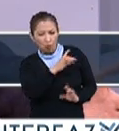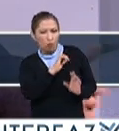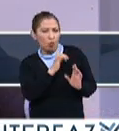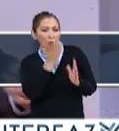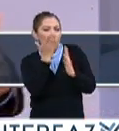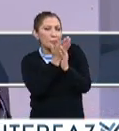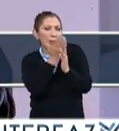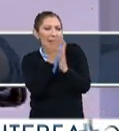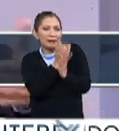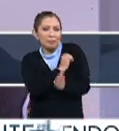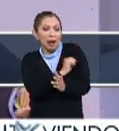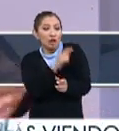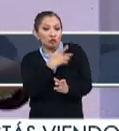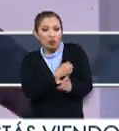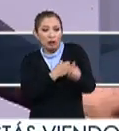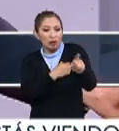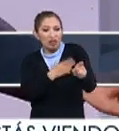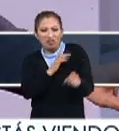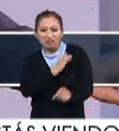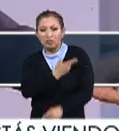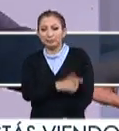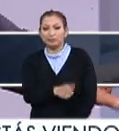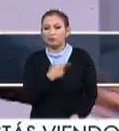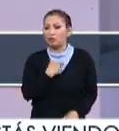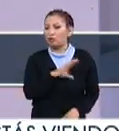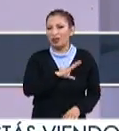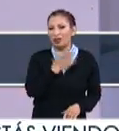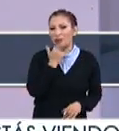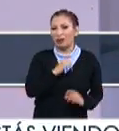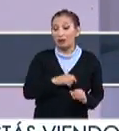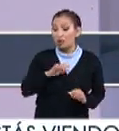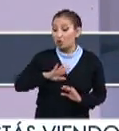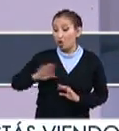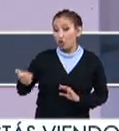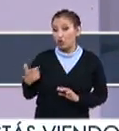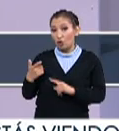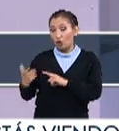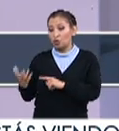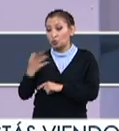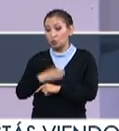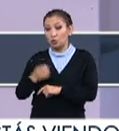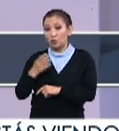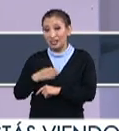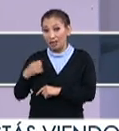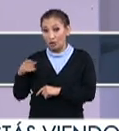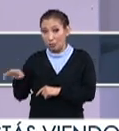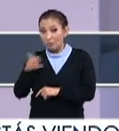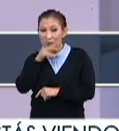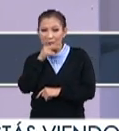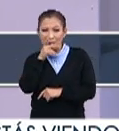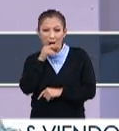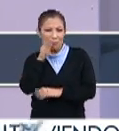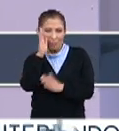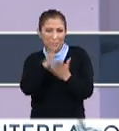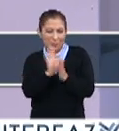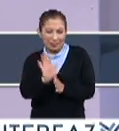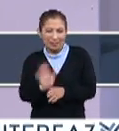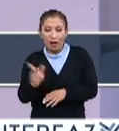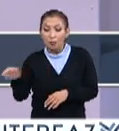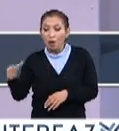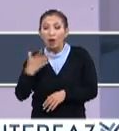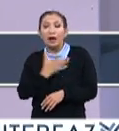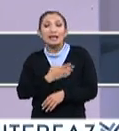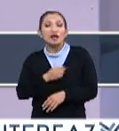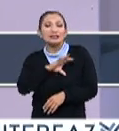su izquierda, estaban los hijos que no quería. Y del lado diestro, a la diestra del padre, como dice la Biblia, estaban a los